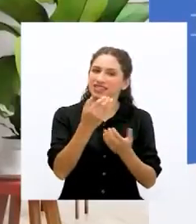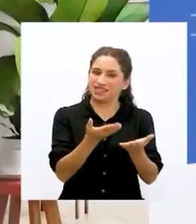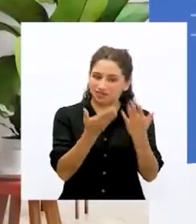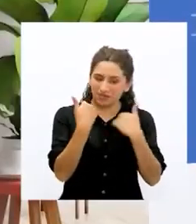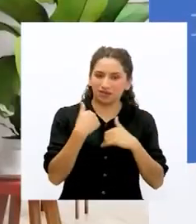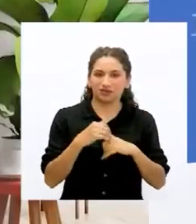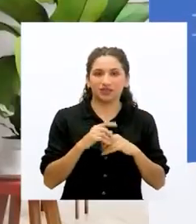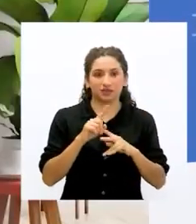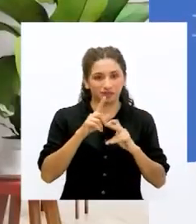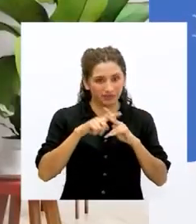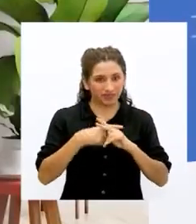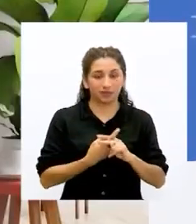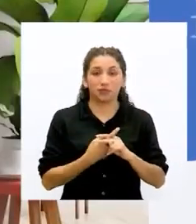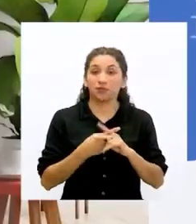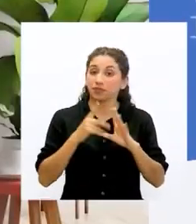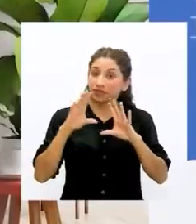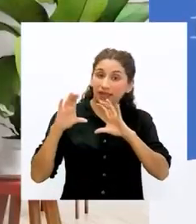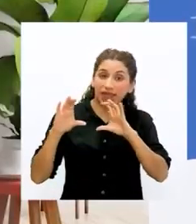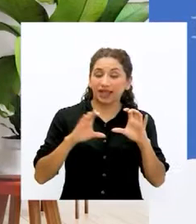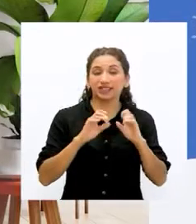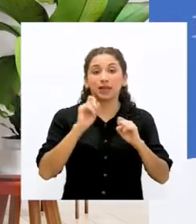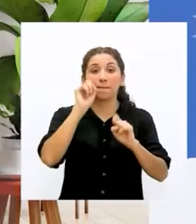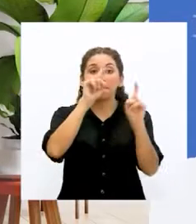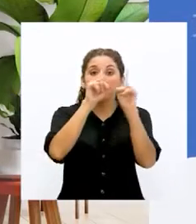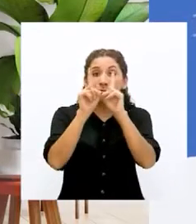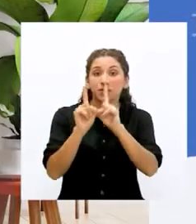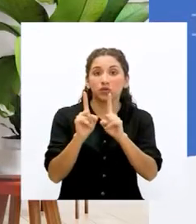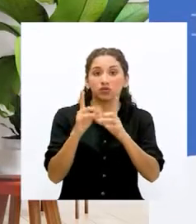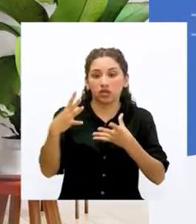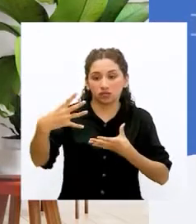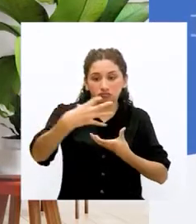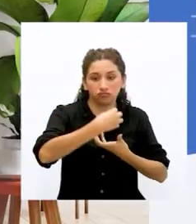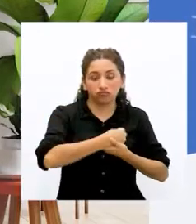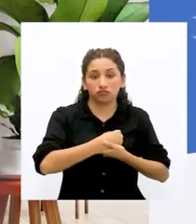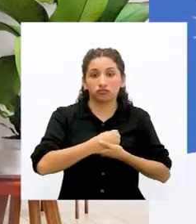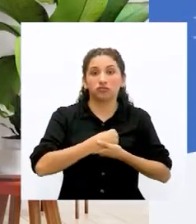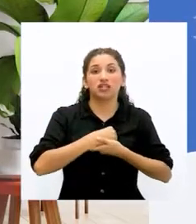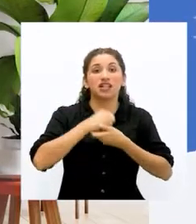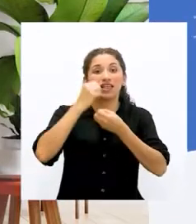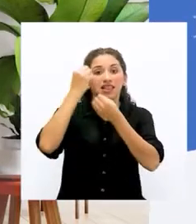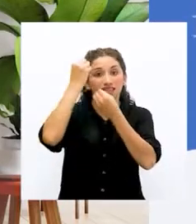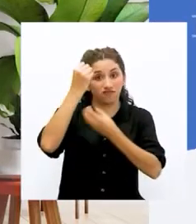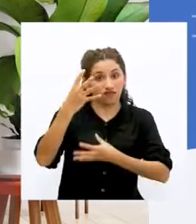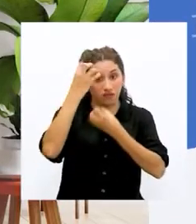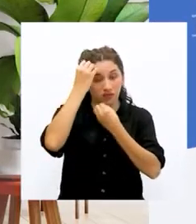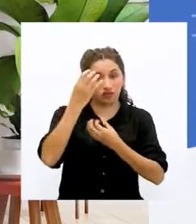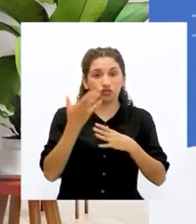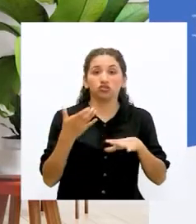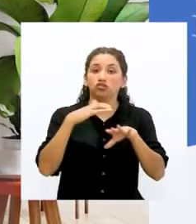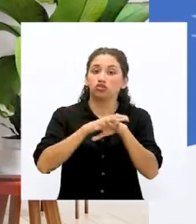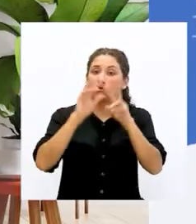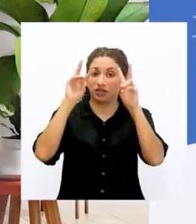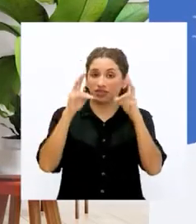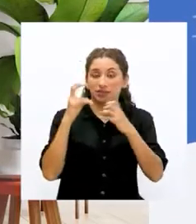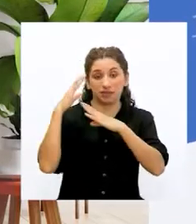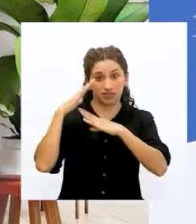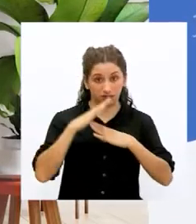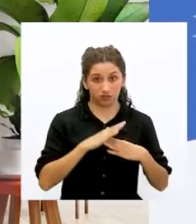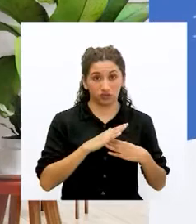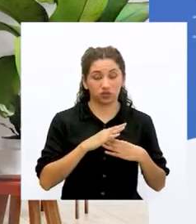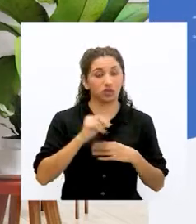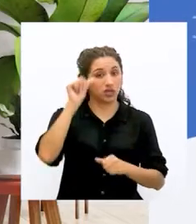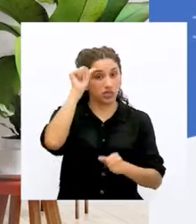obra. Elaboremos preguntas que nos permitan recopilar datos sobre la discriminación en nuestra comunidad. Recuerda